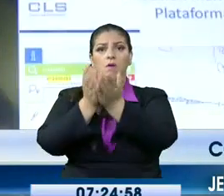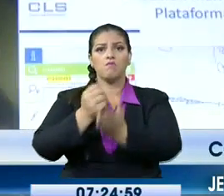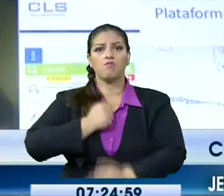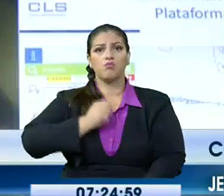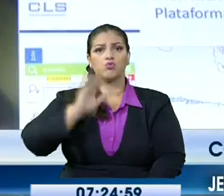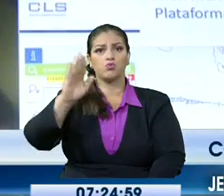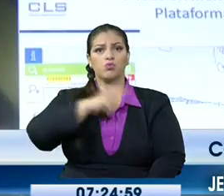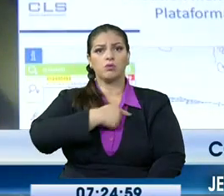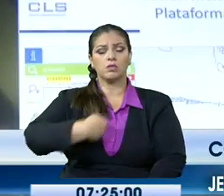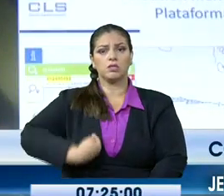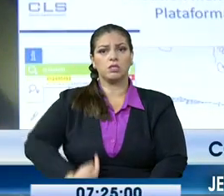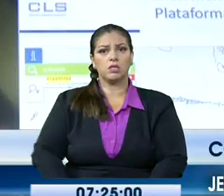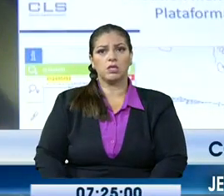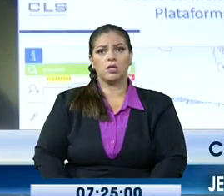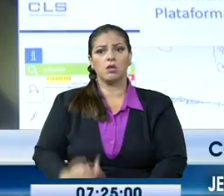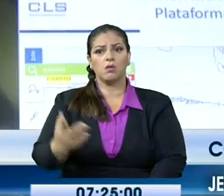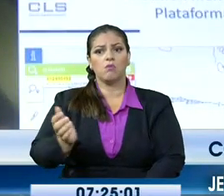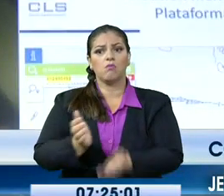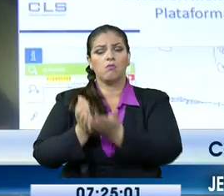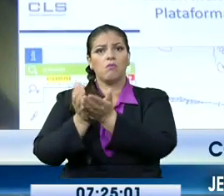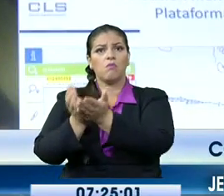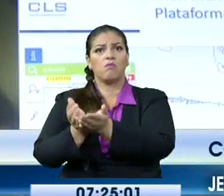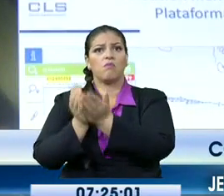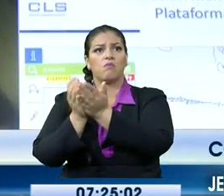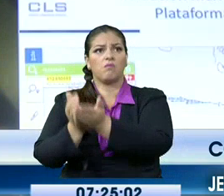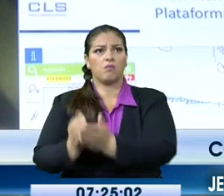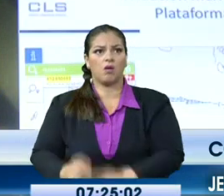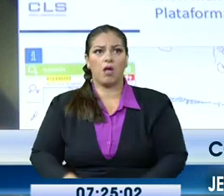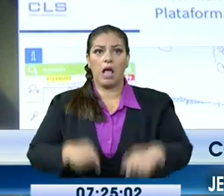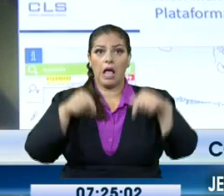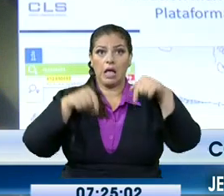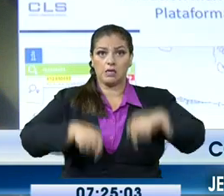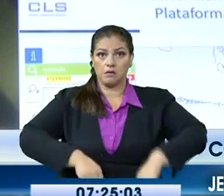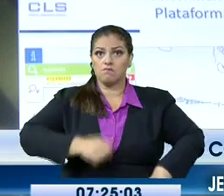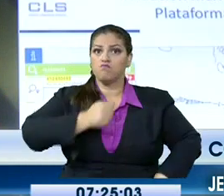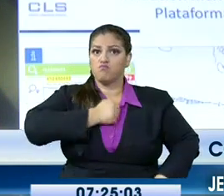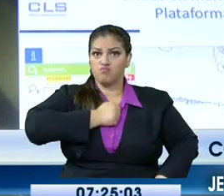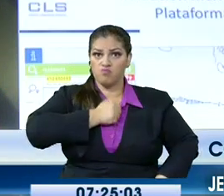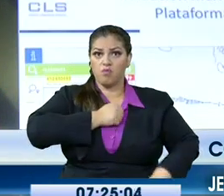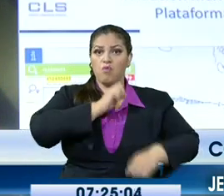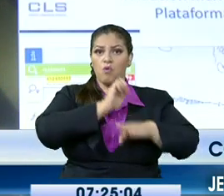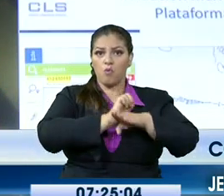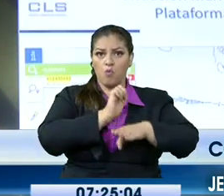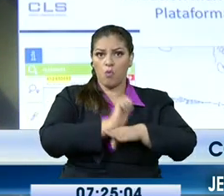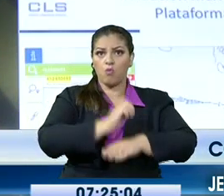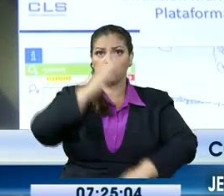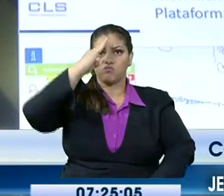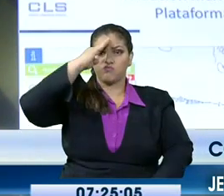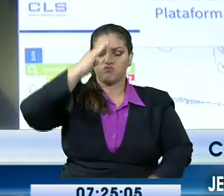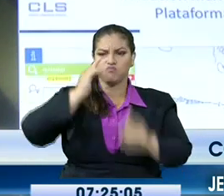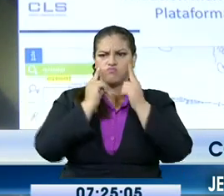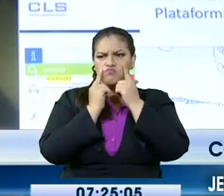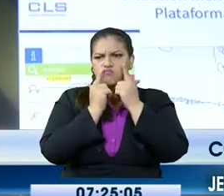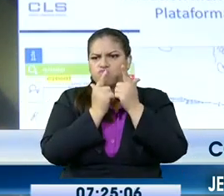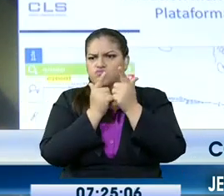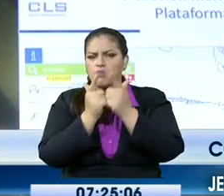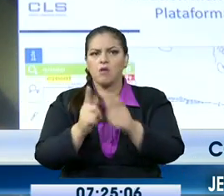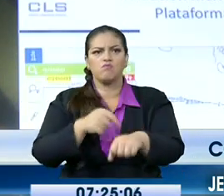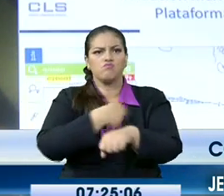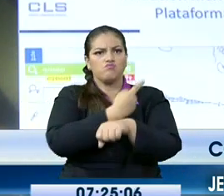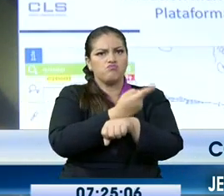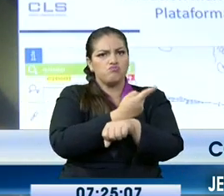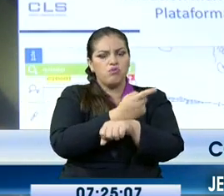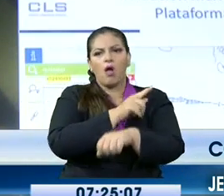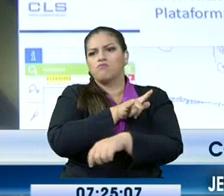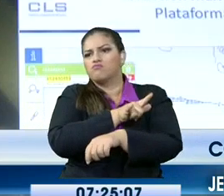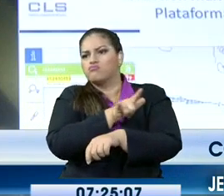actuar lo hagamos con nuestras lanchas guardacostas, con nuestros aviones de exploración